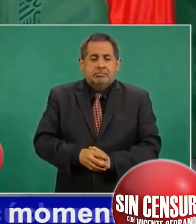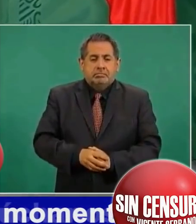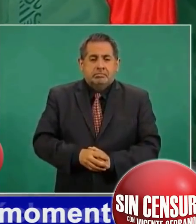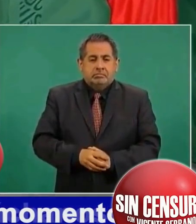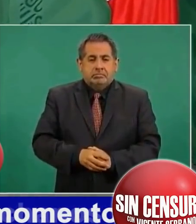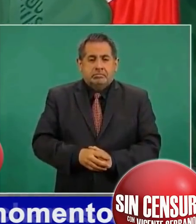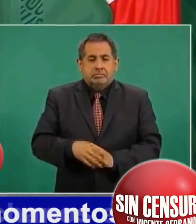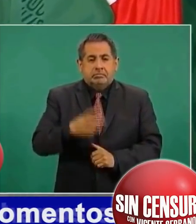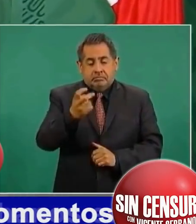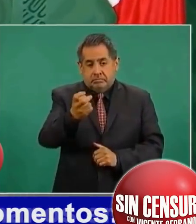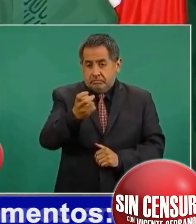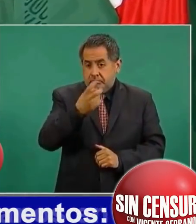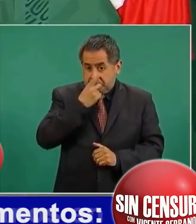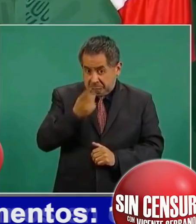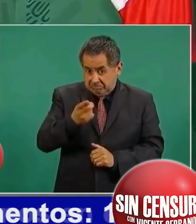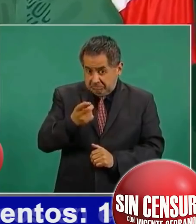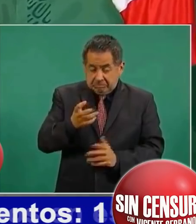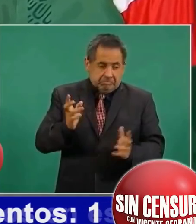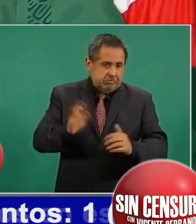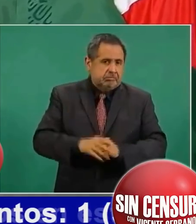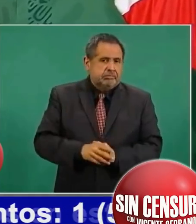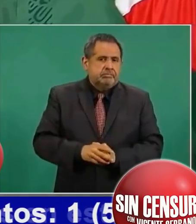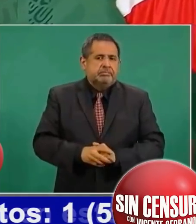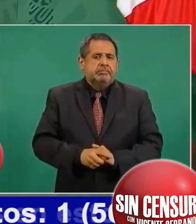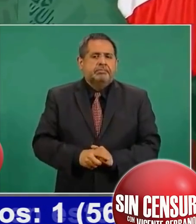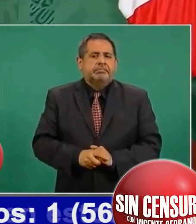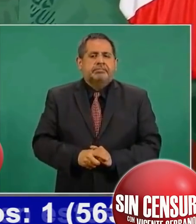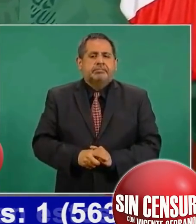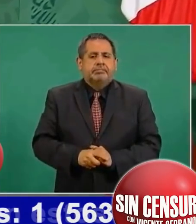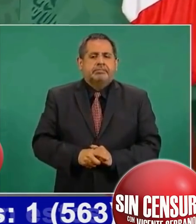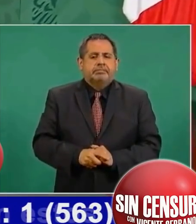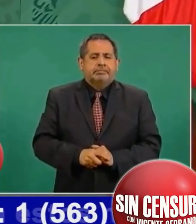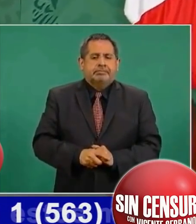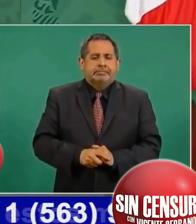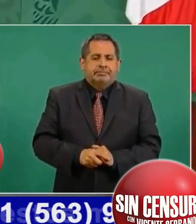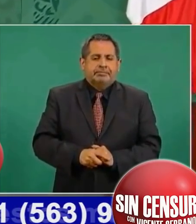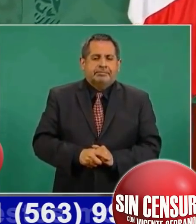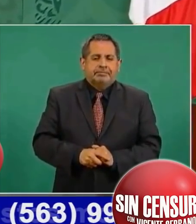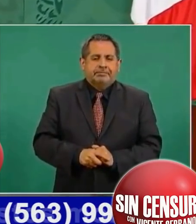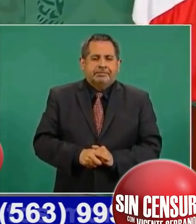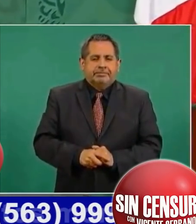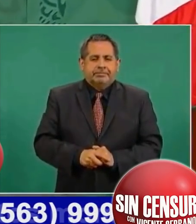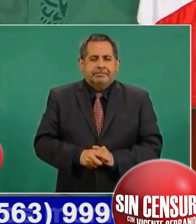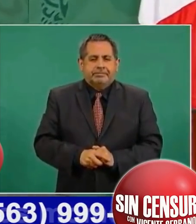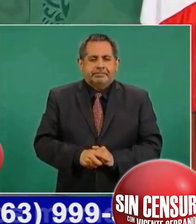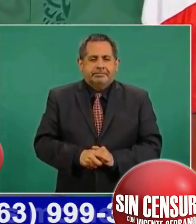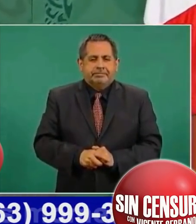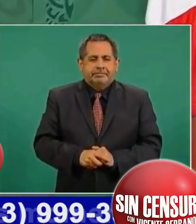Ah, ¿eso es lo que dicen? Bueno, entonces,